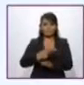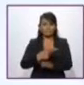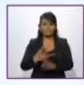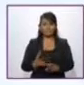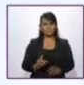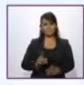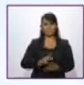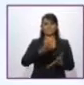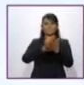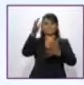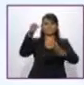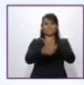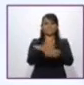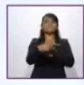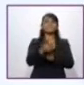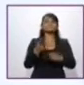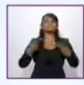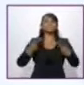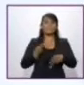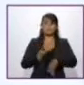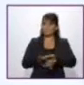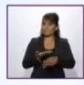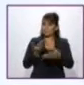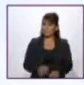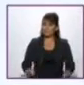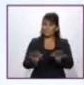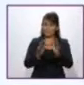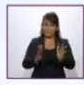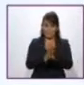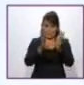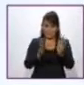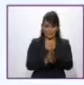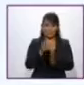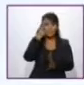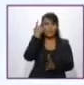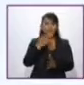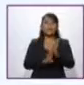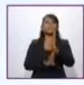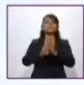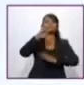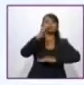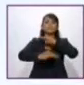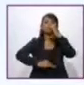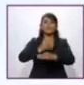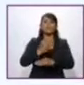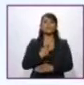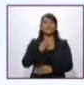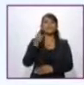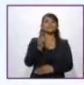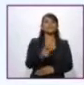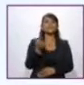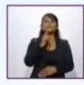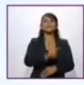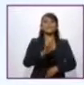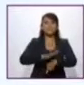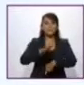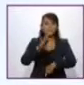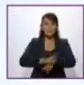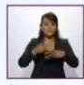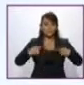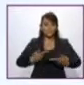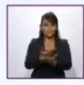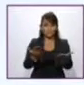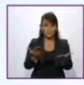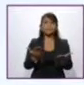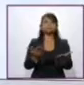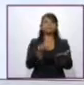la participación ciudadana es importante para que esto trascienda y entre más denuncias tengamos por parte de la ciudadanía, es